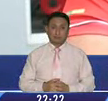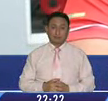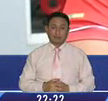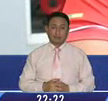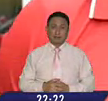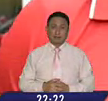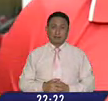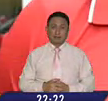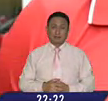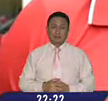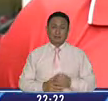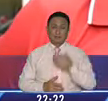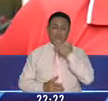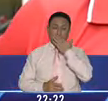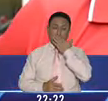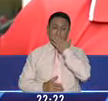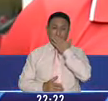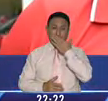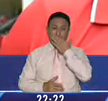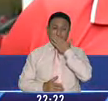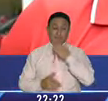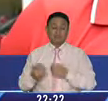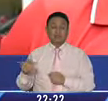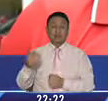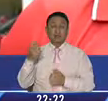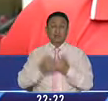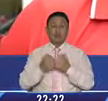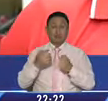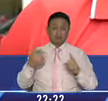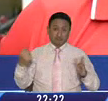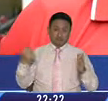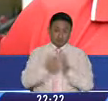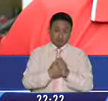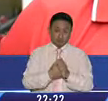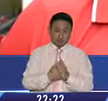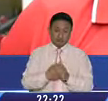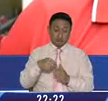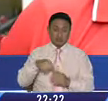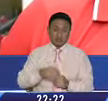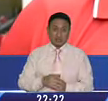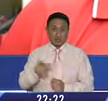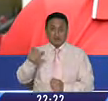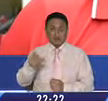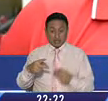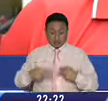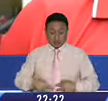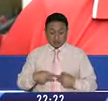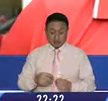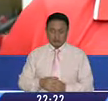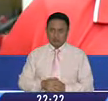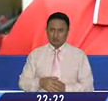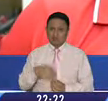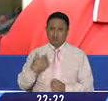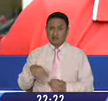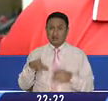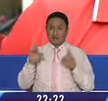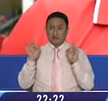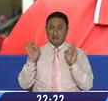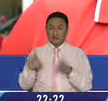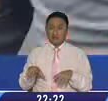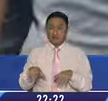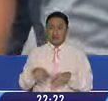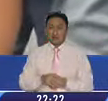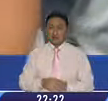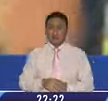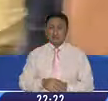el piso. Dadas las características del incidente, la verdad es que es un verdadero milagro que la persona aún siga con vida, siga